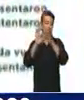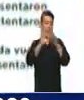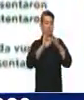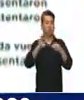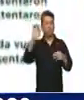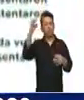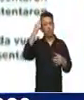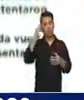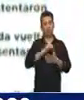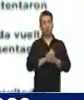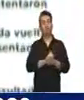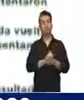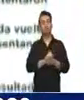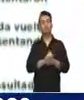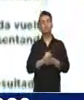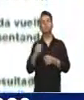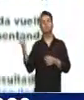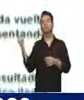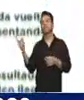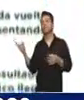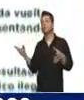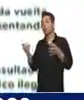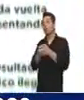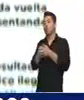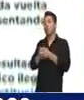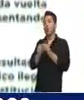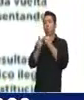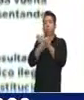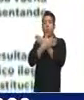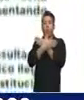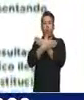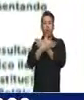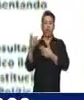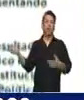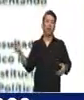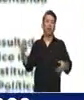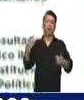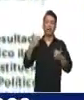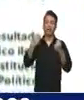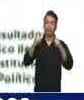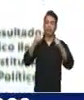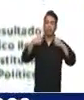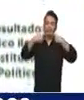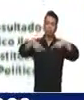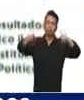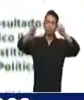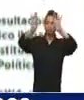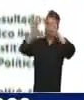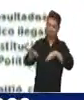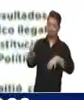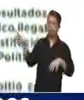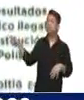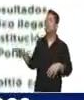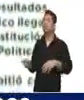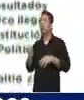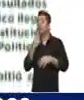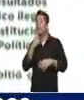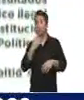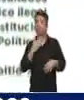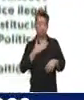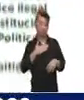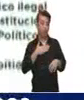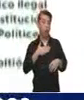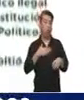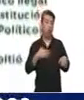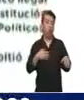el comité ejecutivo del partido une mediante un comunicado manifestó que como organización política han prestado